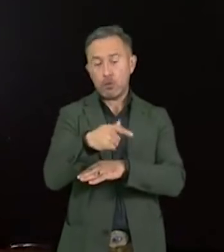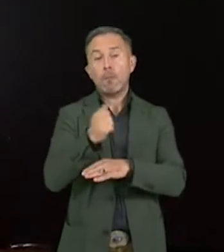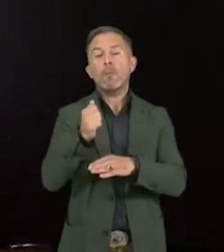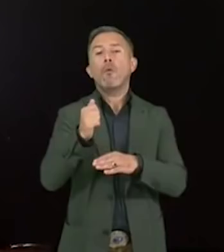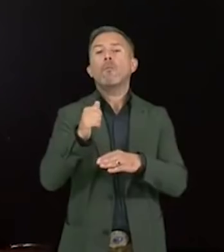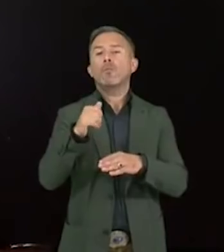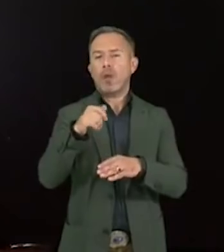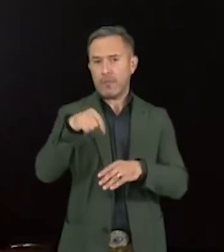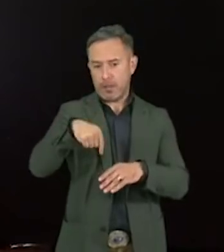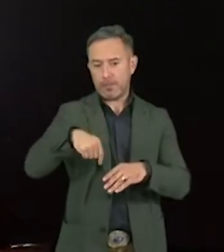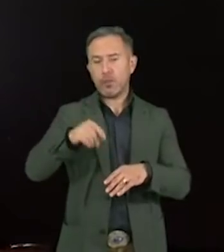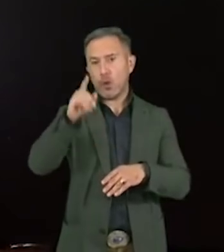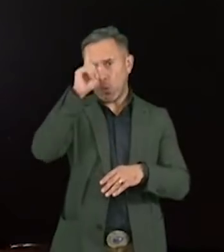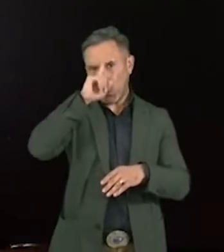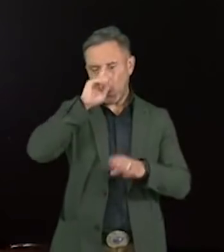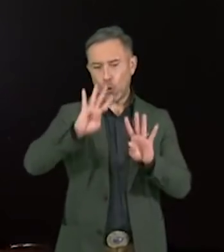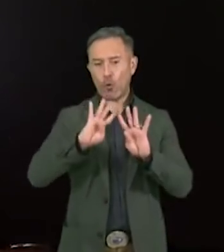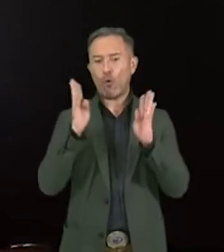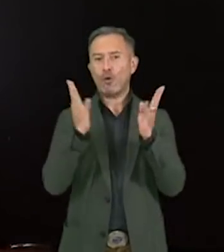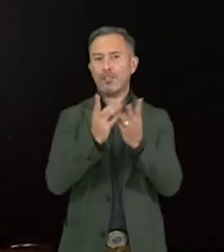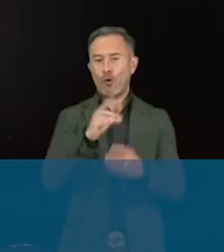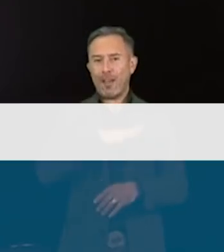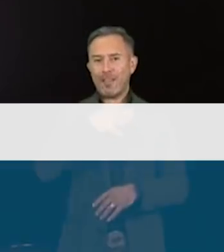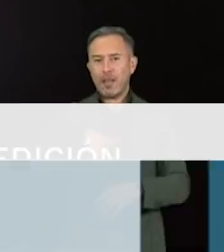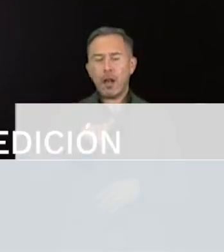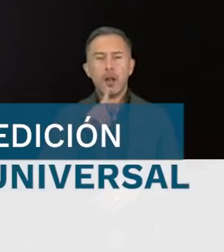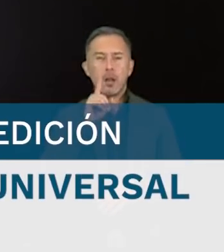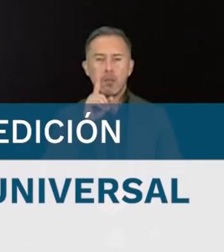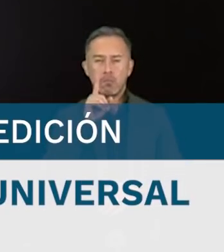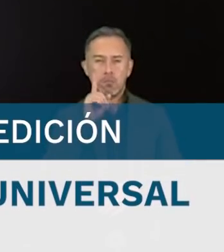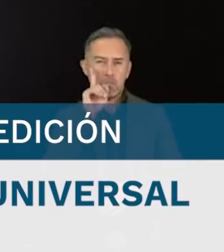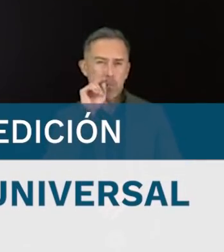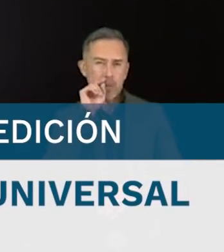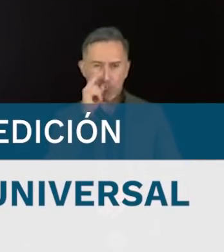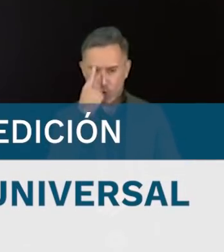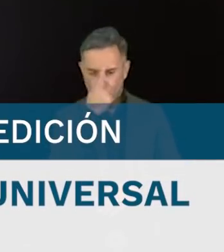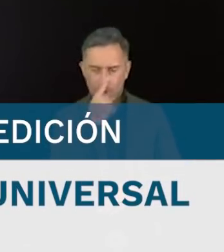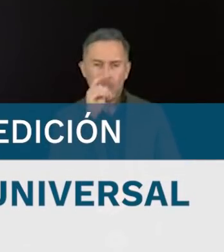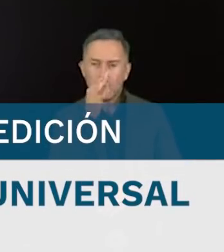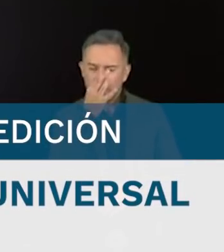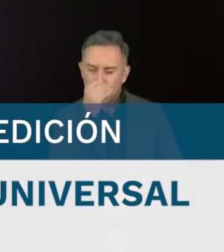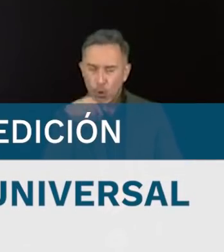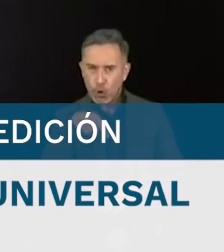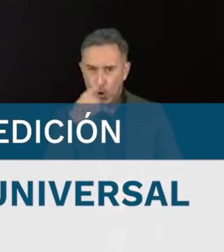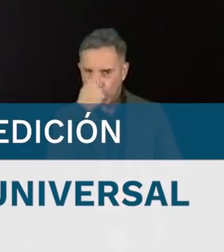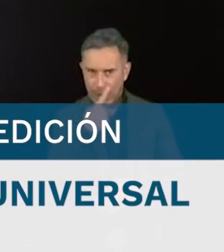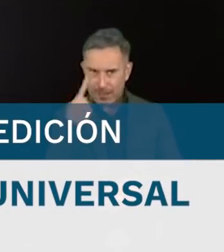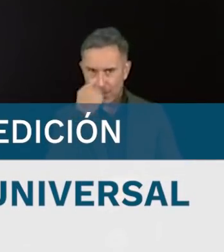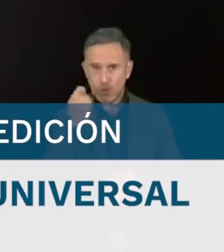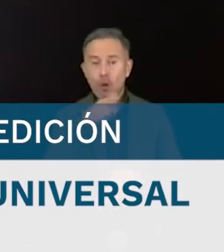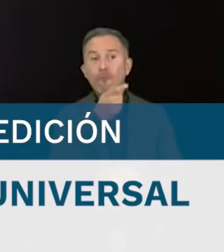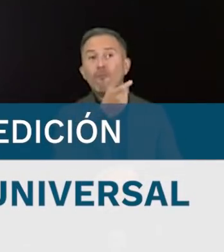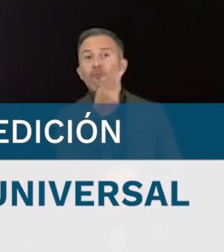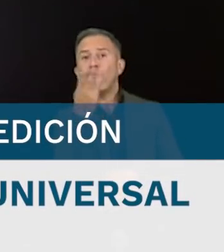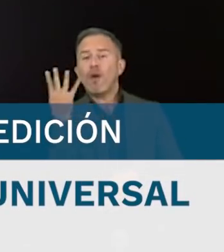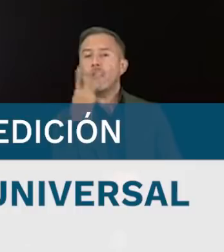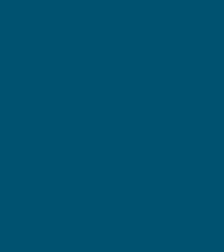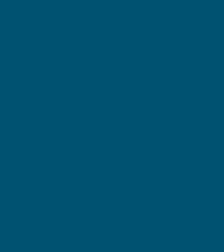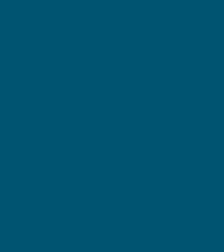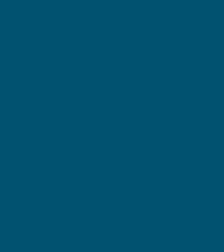a conocer en este consejo general en las próximas horas en cuanto hayan concluido los cómputos legales que se están realizando en los 300 consejos